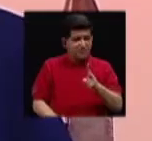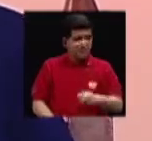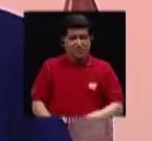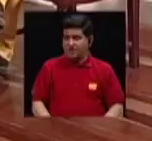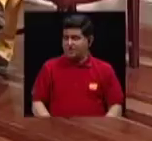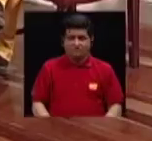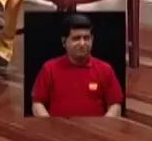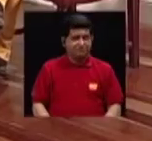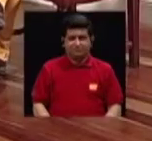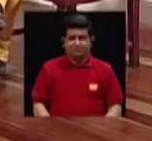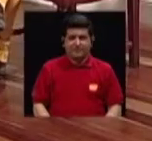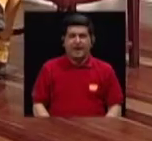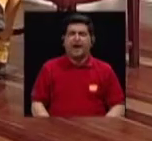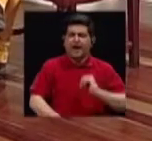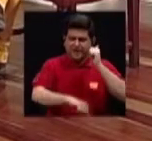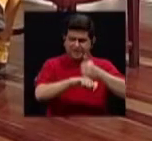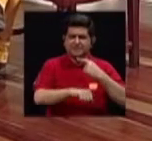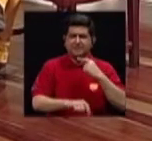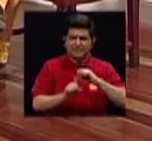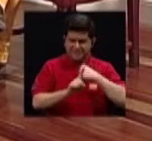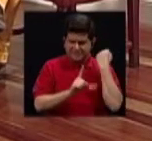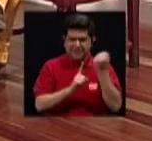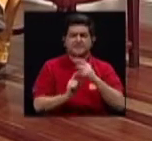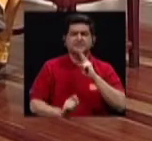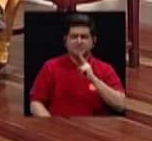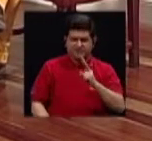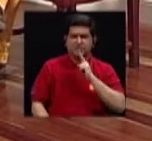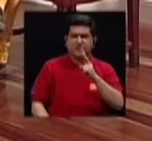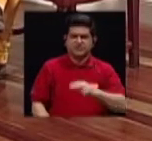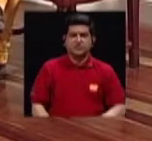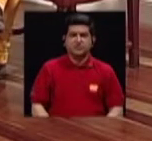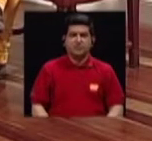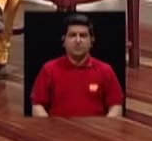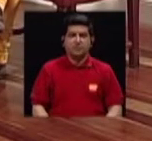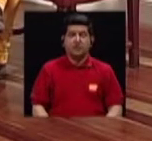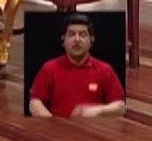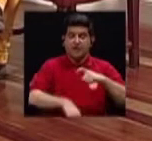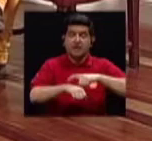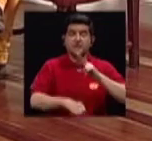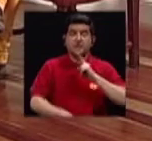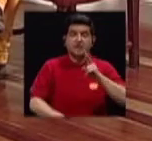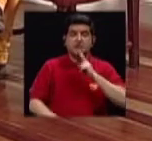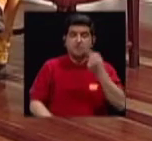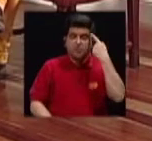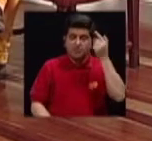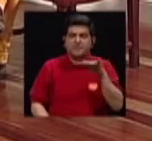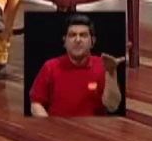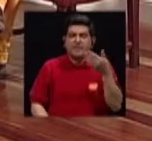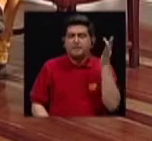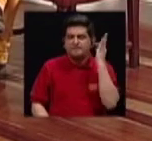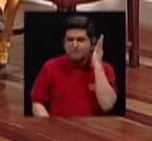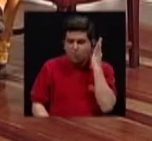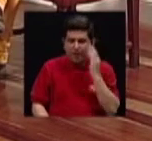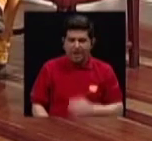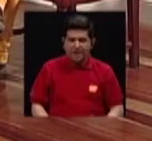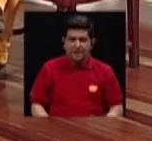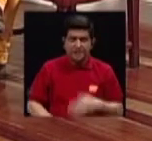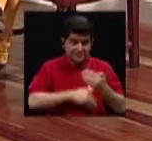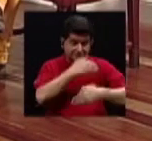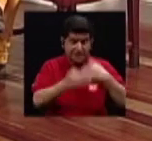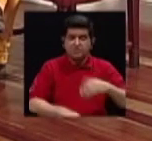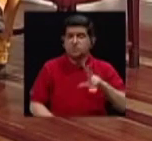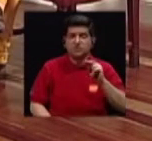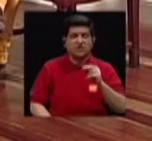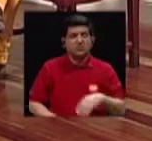Entonces, fijemos condiciones reales. Y establezcamos tiempos reales. ¿Para qué? Para que las mujeres en el camino no desistan